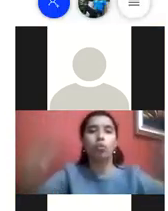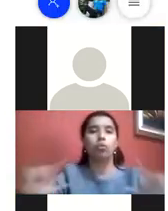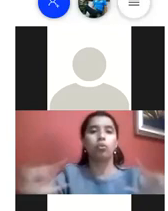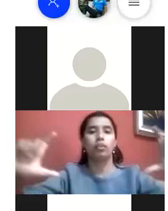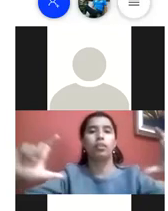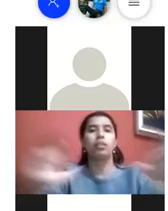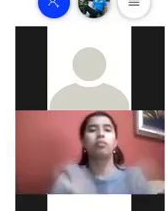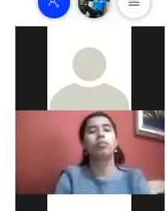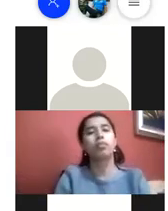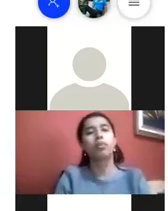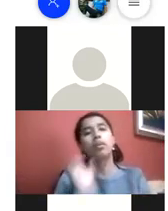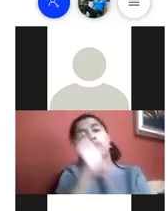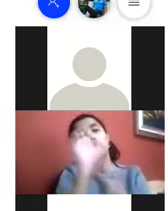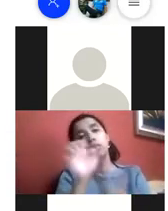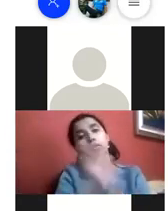Entonces,